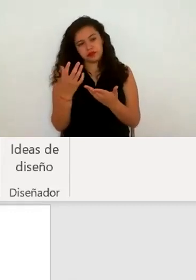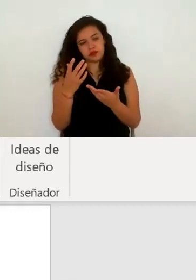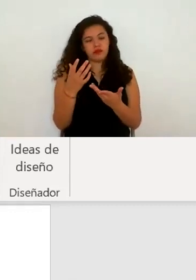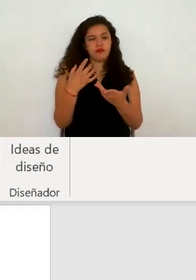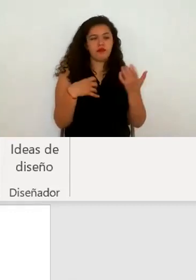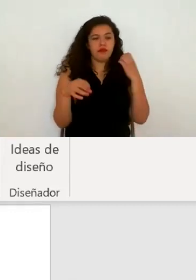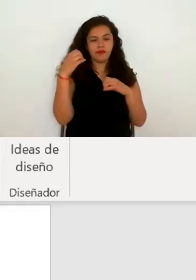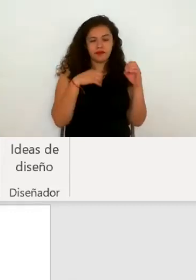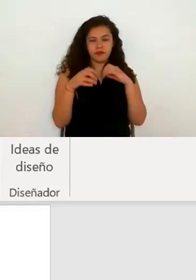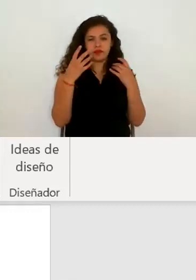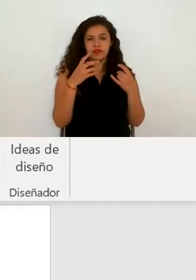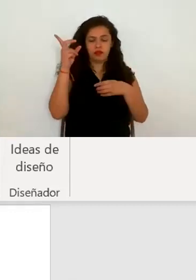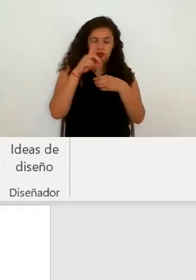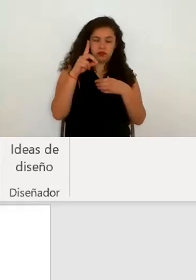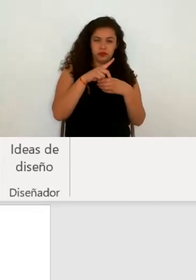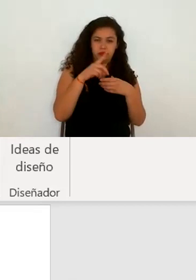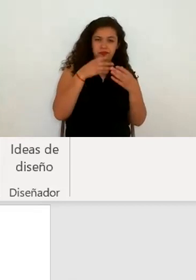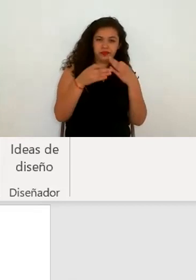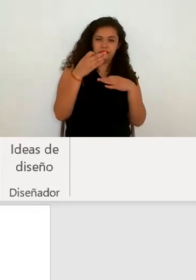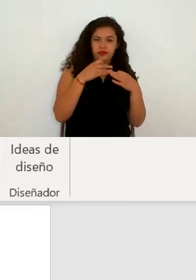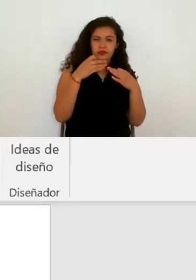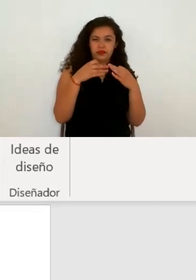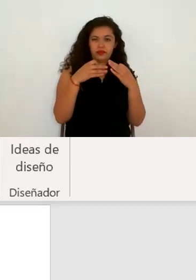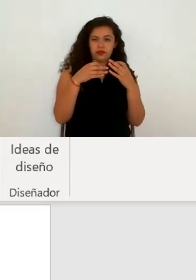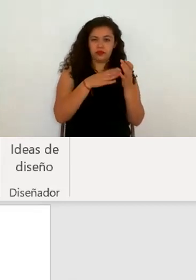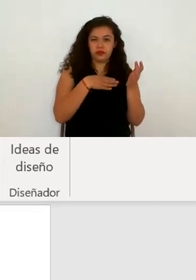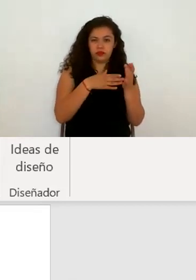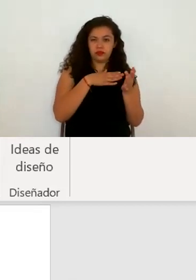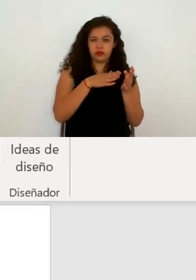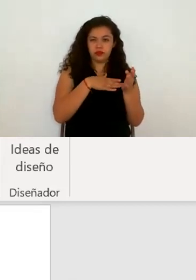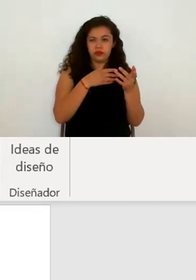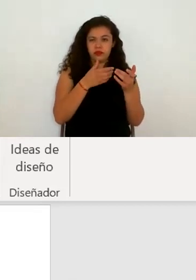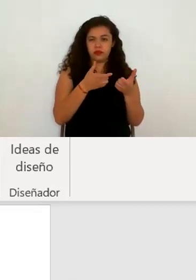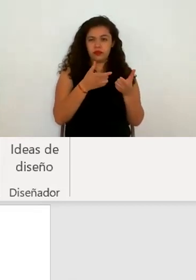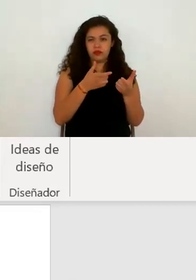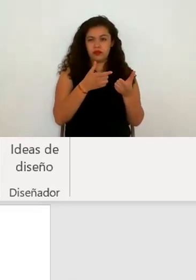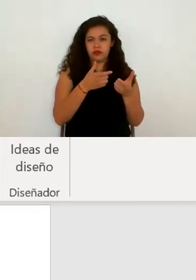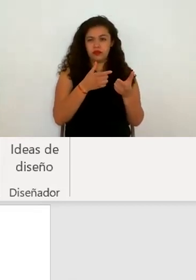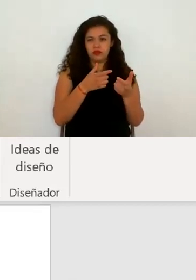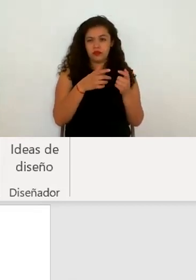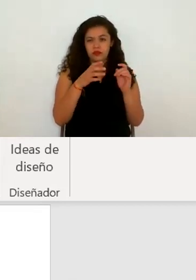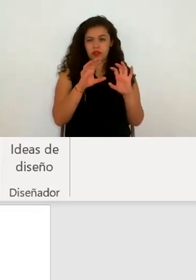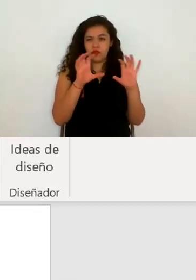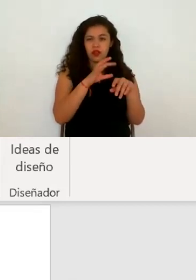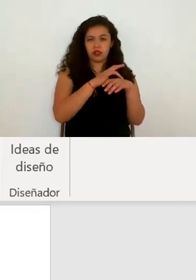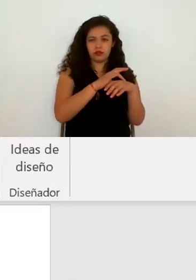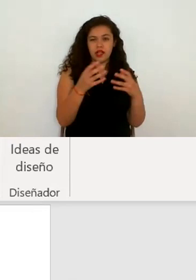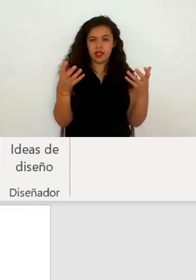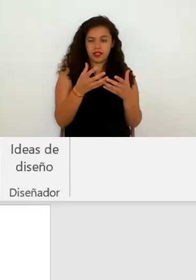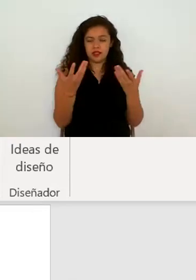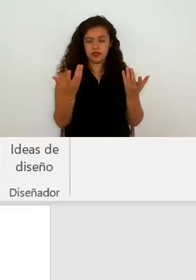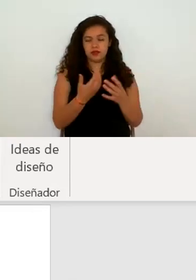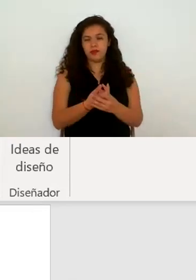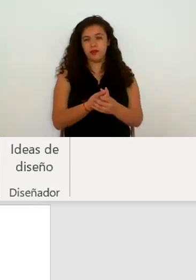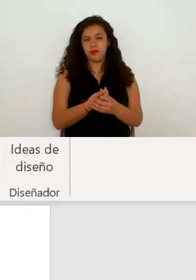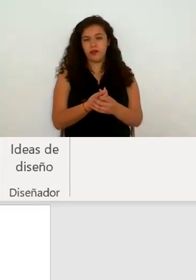obras, donaciones, ¿no? Que son en general los expedientes que ustedes generan en electrónico y en físico. Ahora pueden